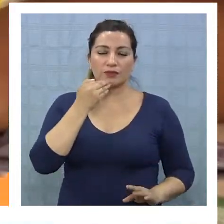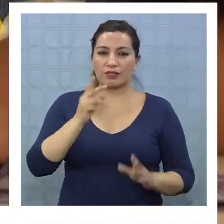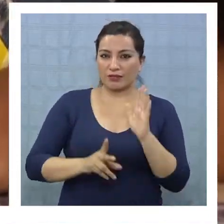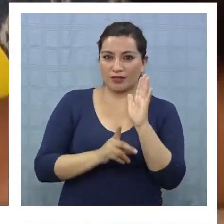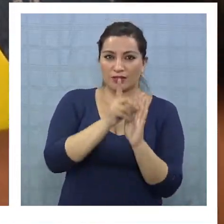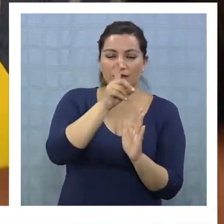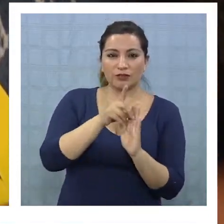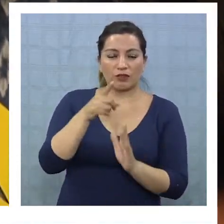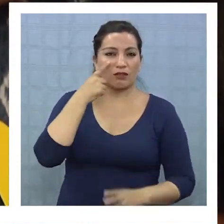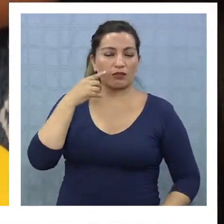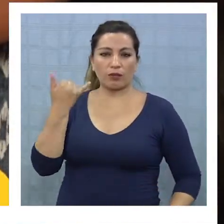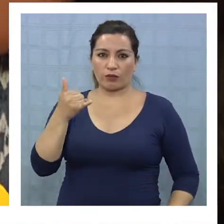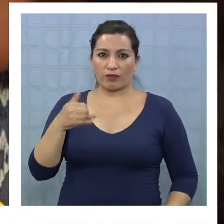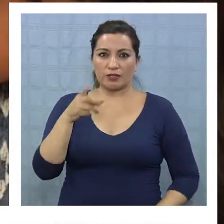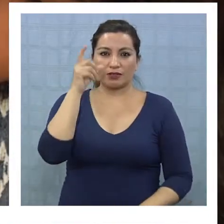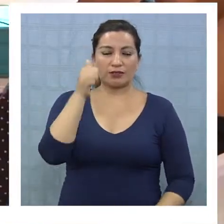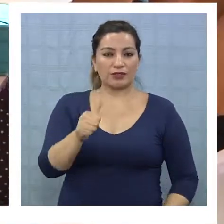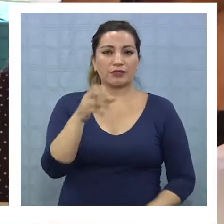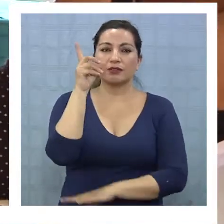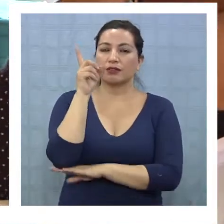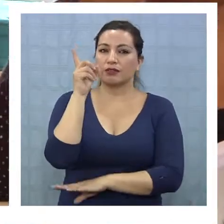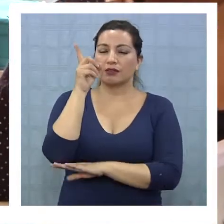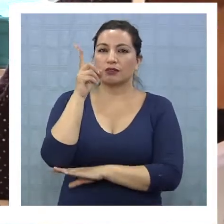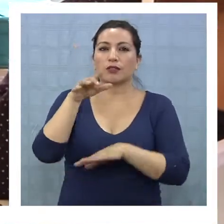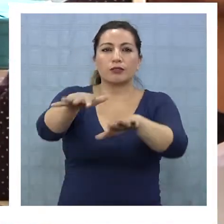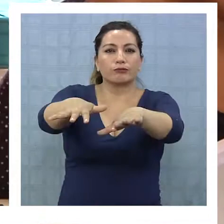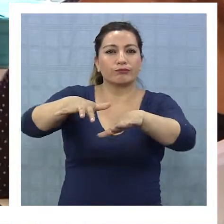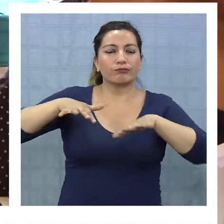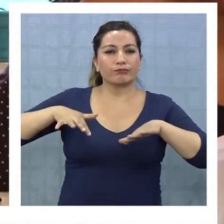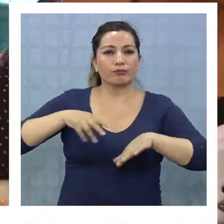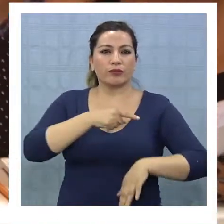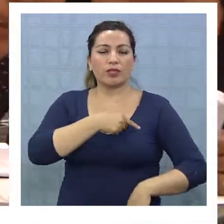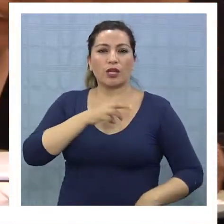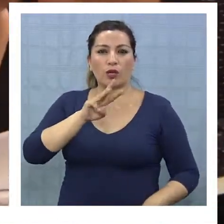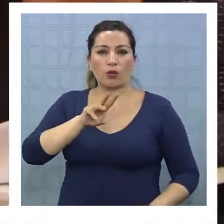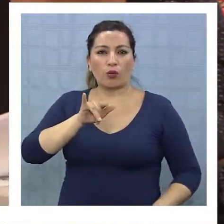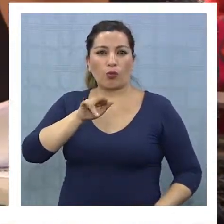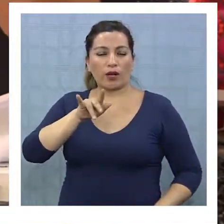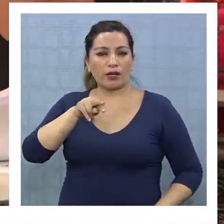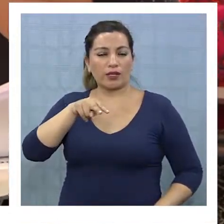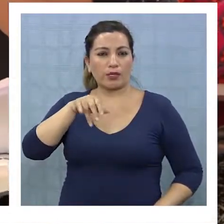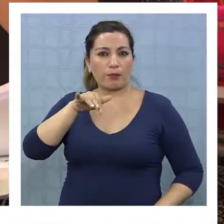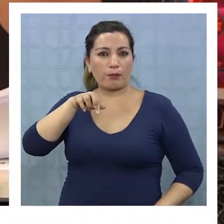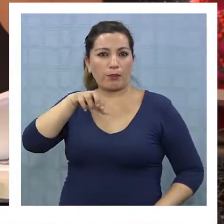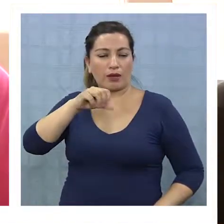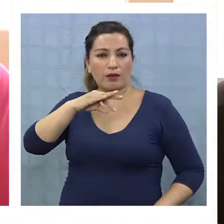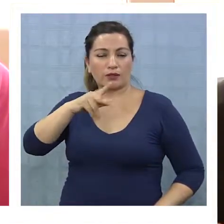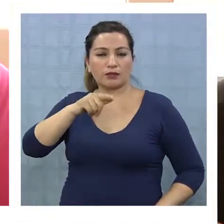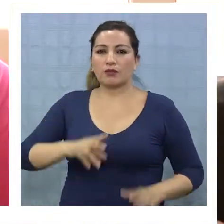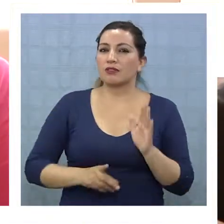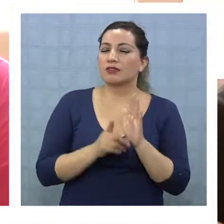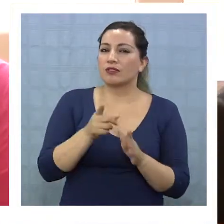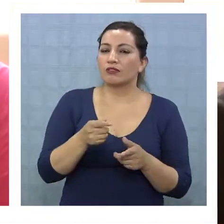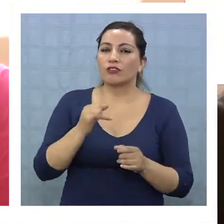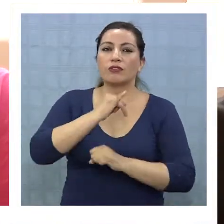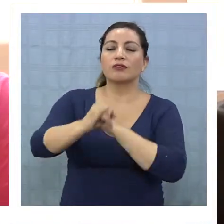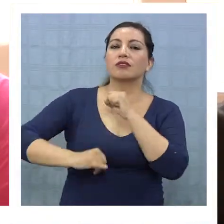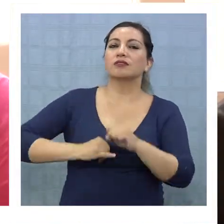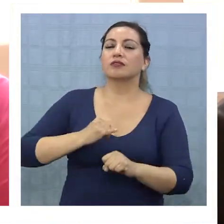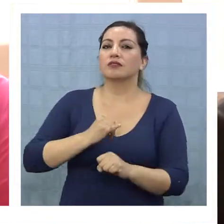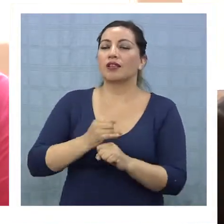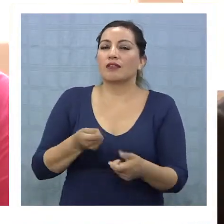se desarrollará este jueves 6 de diciembre el seminario Warmi Pacha, que tratará el tema del desarrollo internacional de negocios